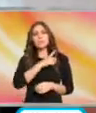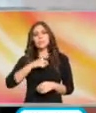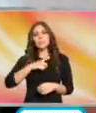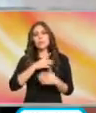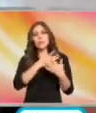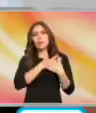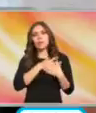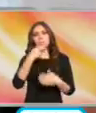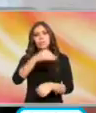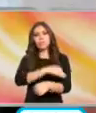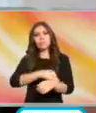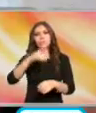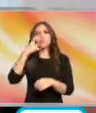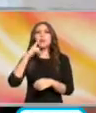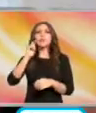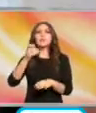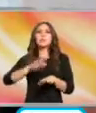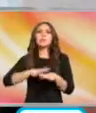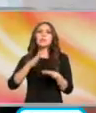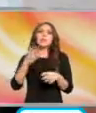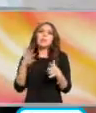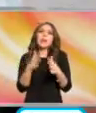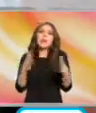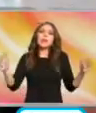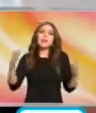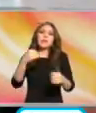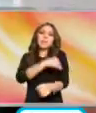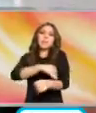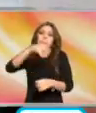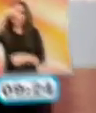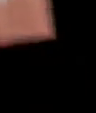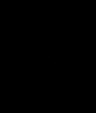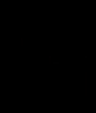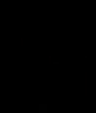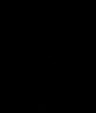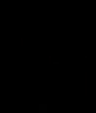nación. Una gran familia mexicana. Maestro, como siempre, muchísimas gracias. Feliz viernes.